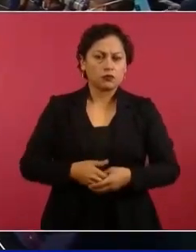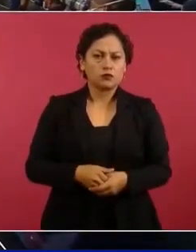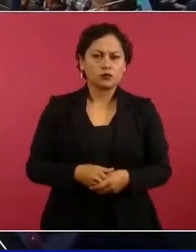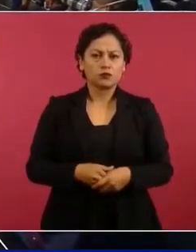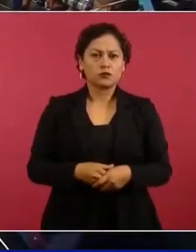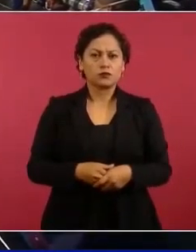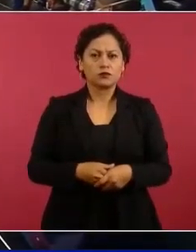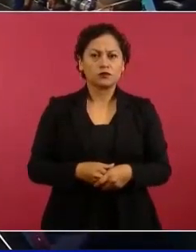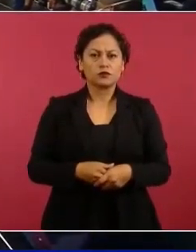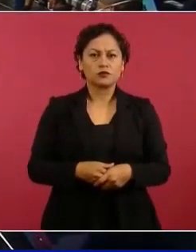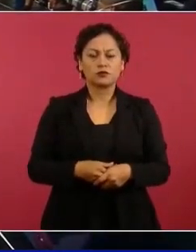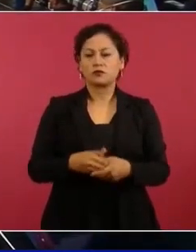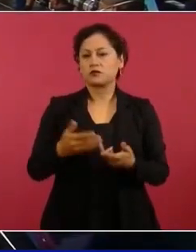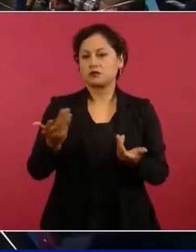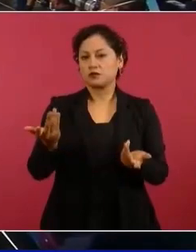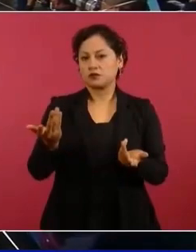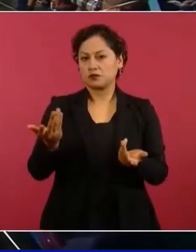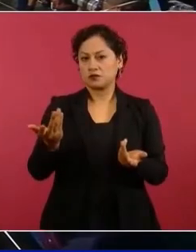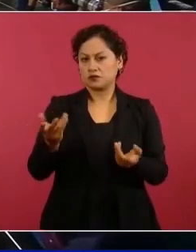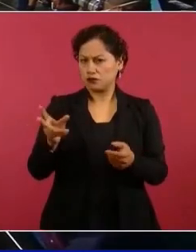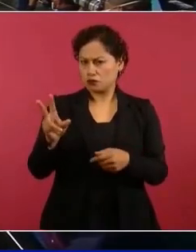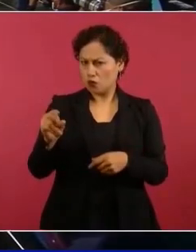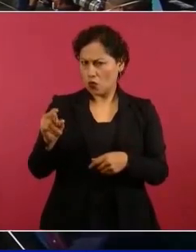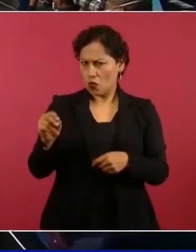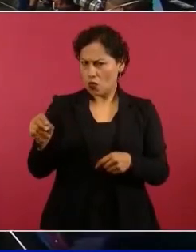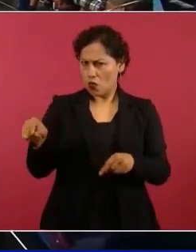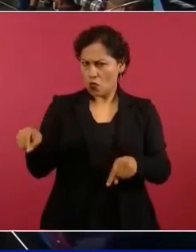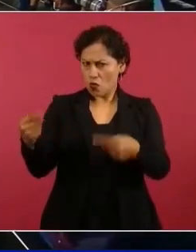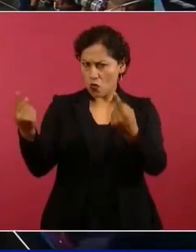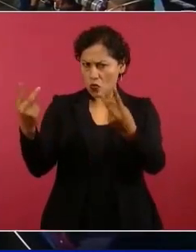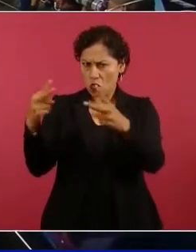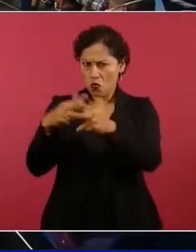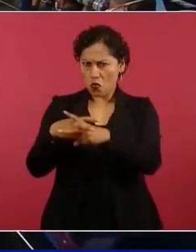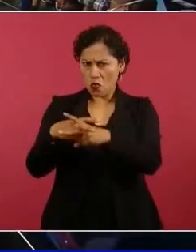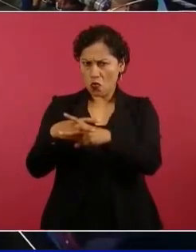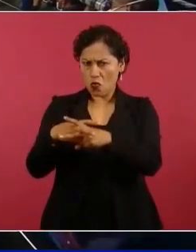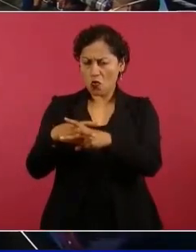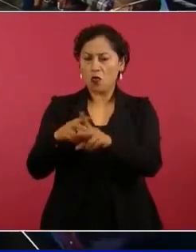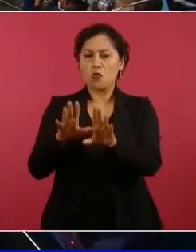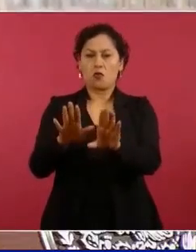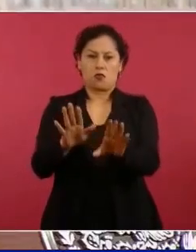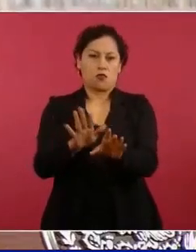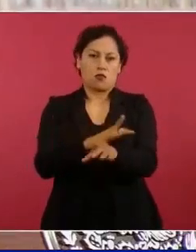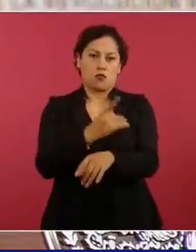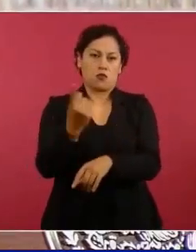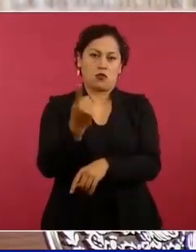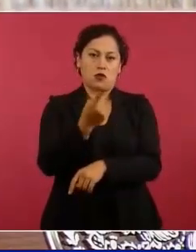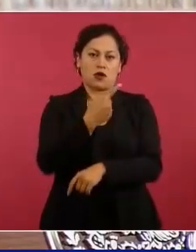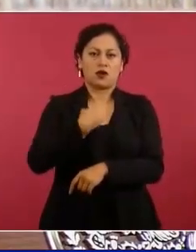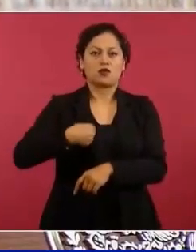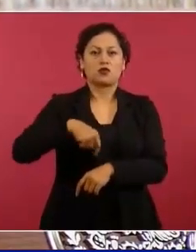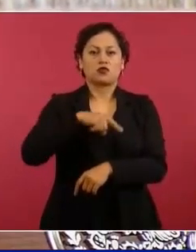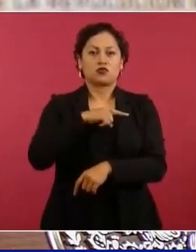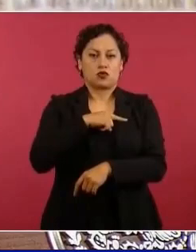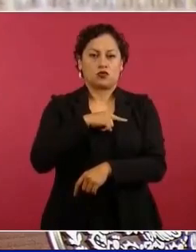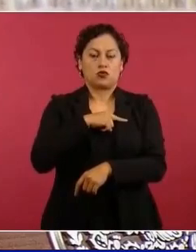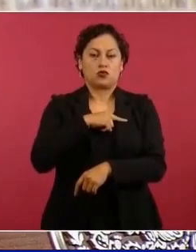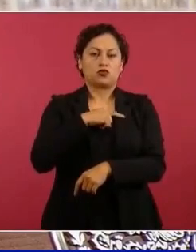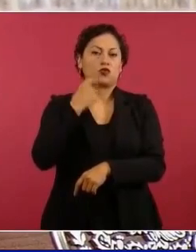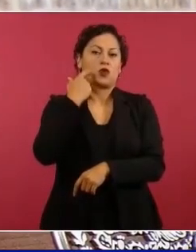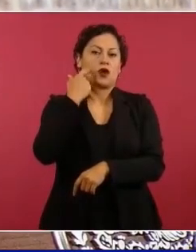No están peleados, porque nosotros no queremos hacerle un desaire a Belinda,